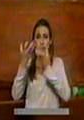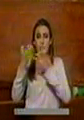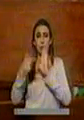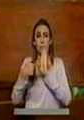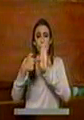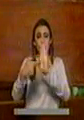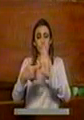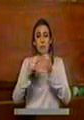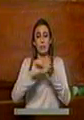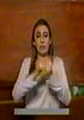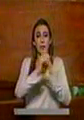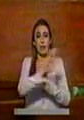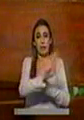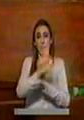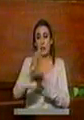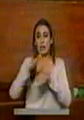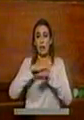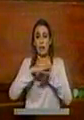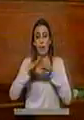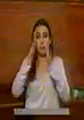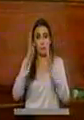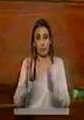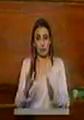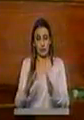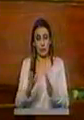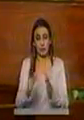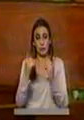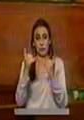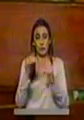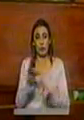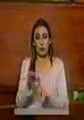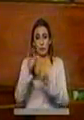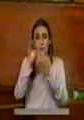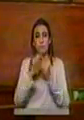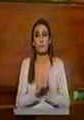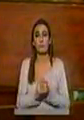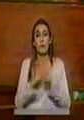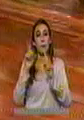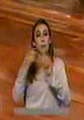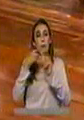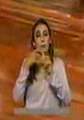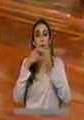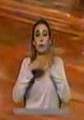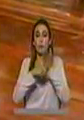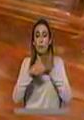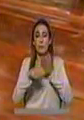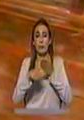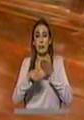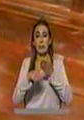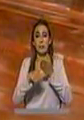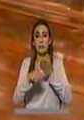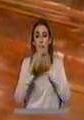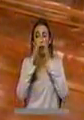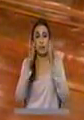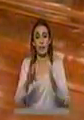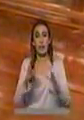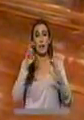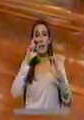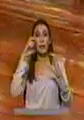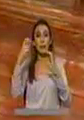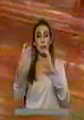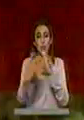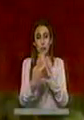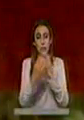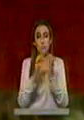a cada uno de los invitados quienes nos acompañan en este programa. Empezamos por la ministra de Turismo, Rosy Prado de